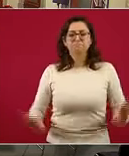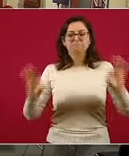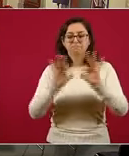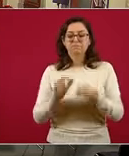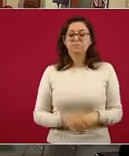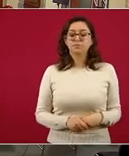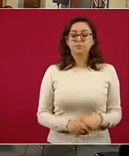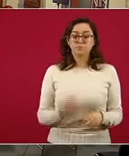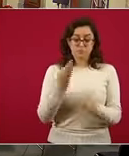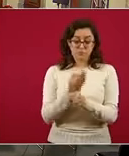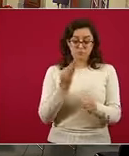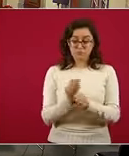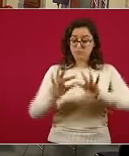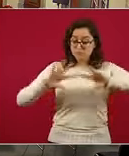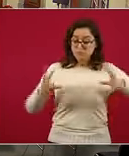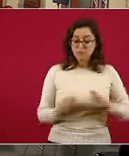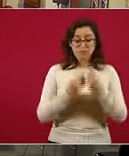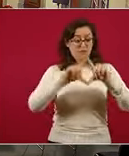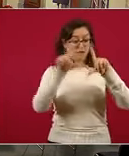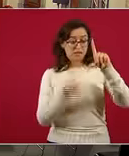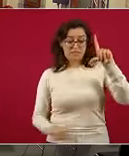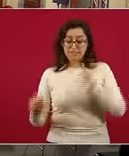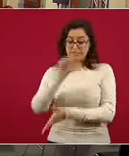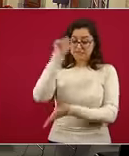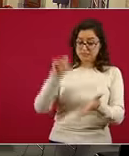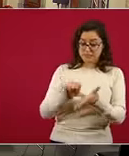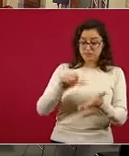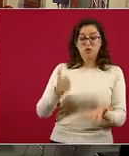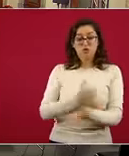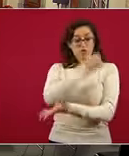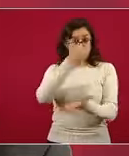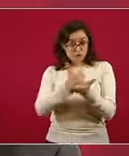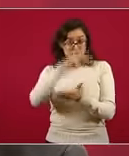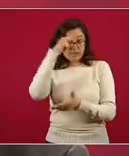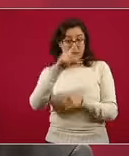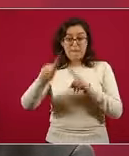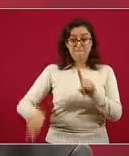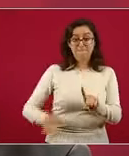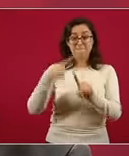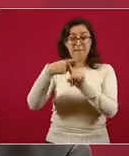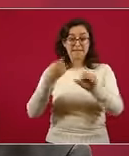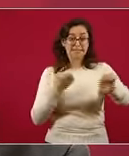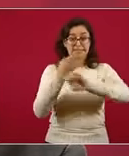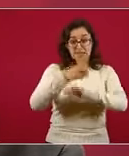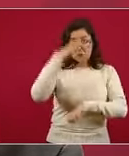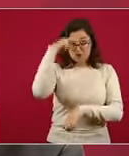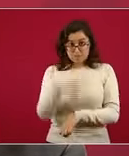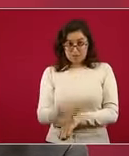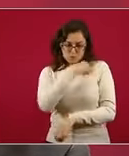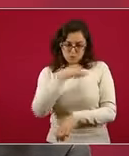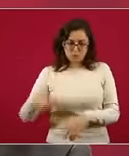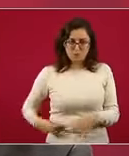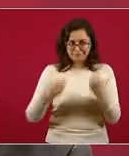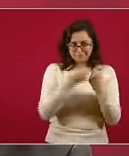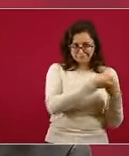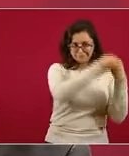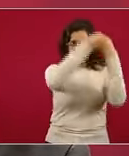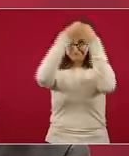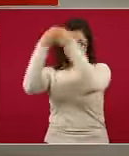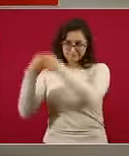Valle de México en su conjunto, Ciudad de México más la zona conurbada en el Estado de México.